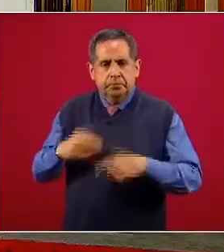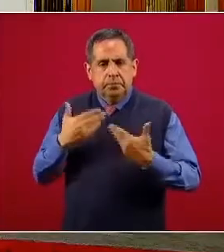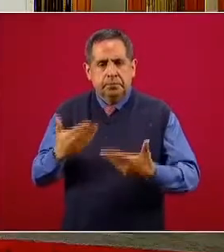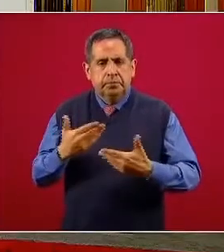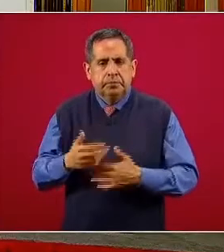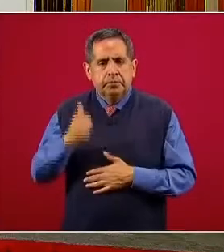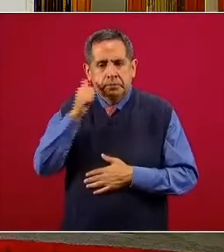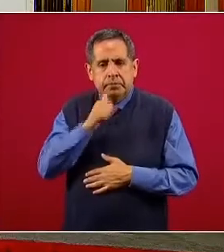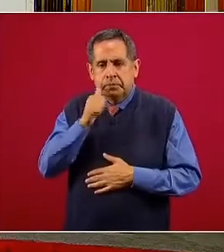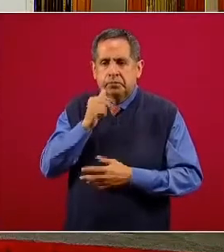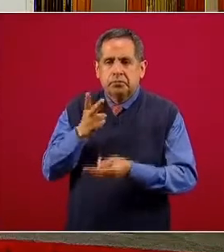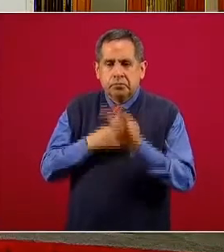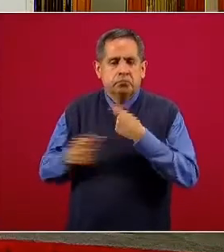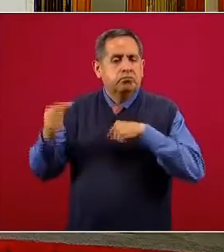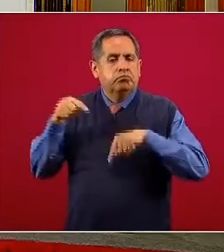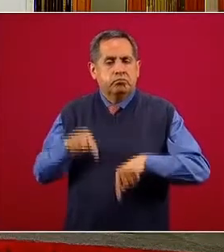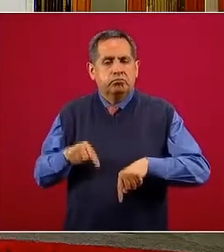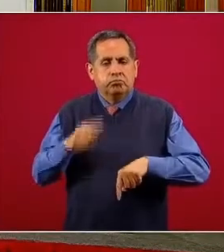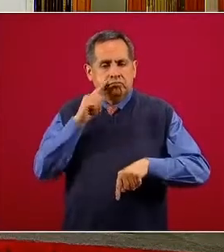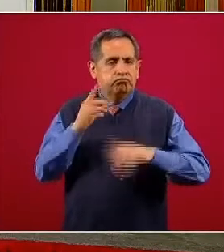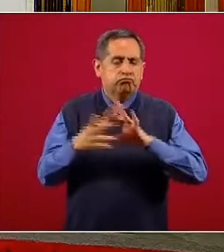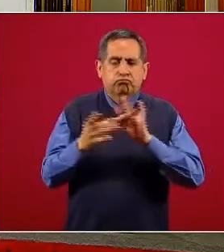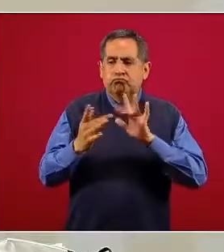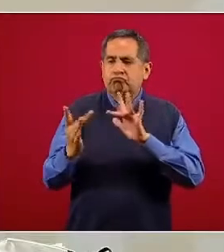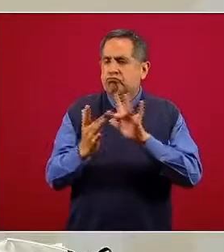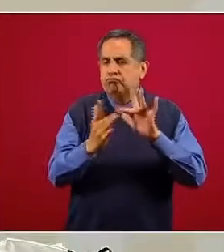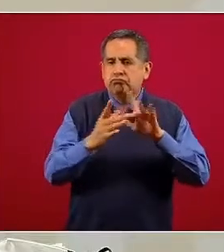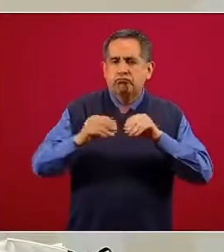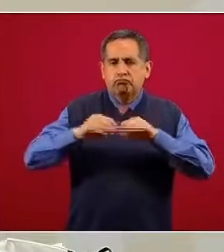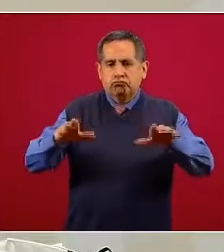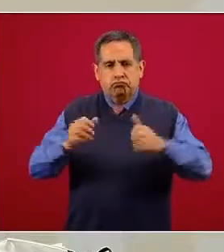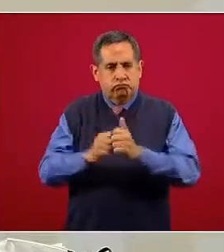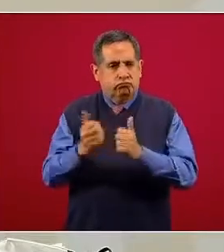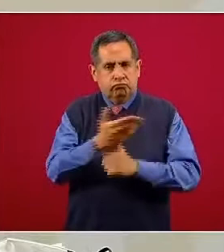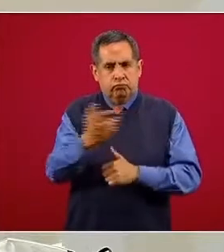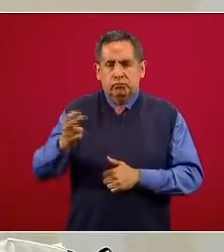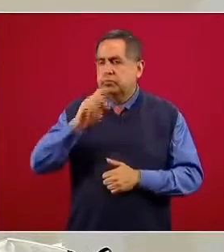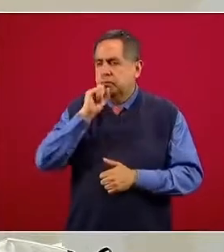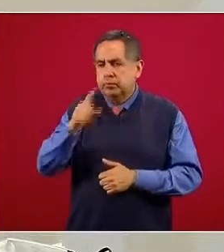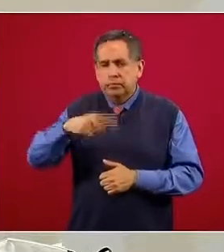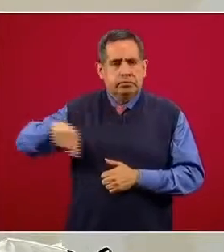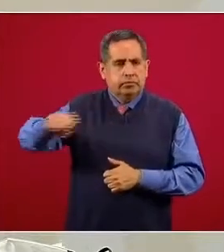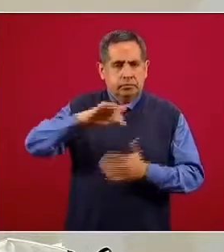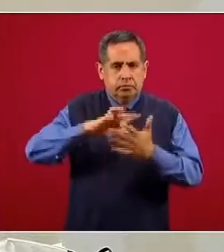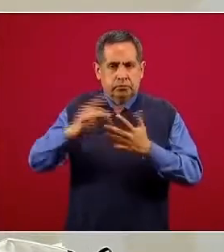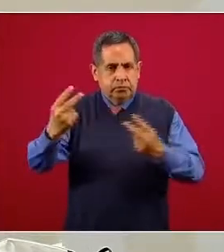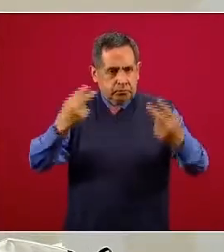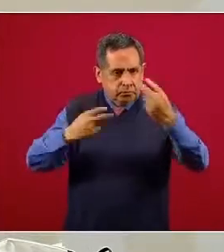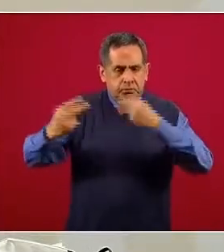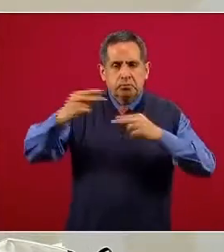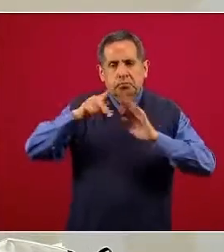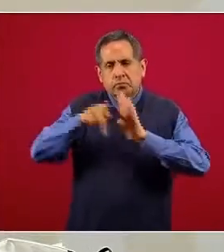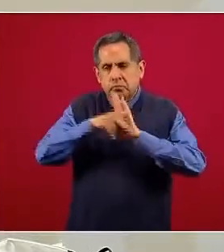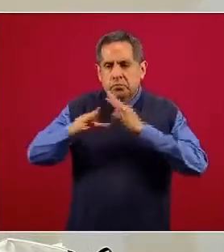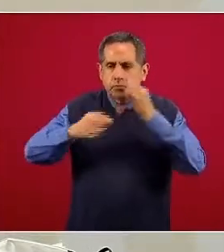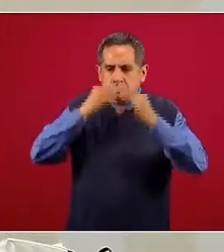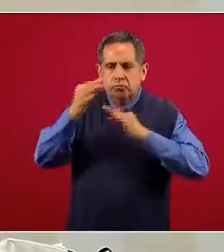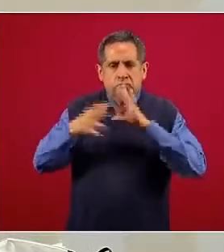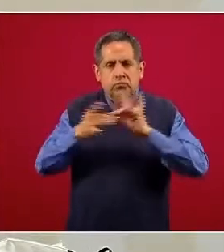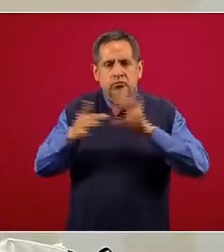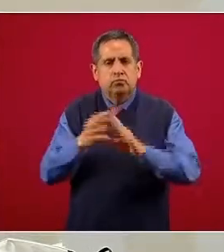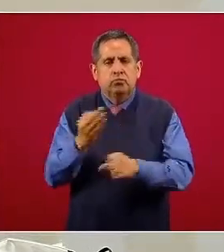siempre estaremos aquí para estar en contacto con ustedes. Agradezco también a los medios de comunicación la